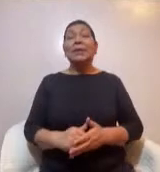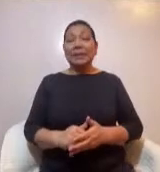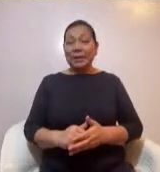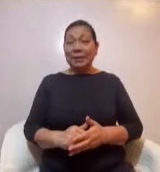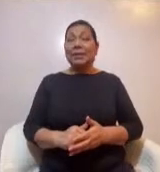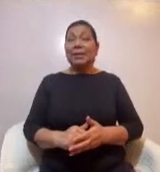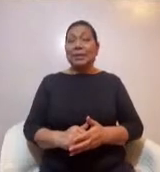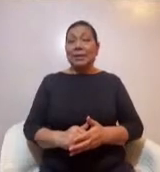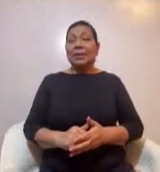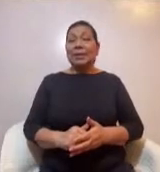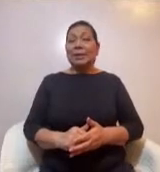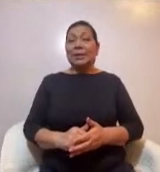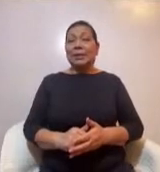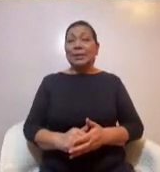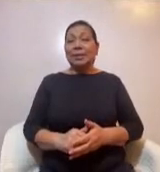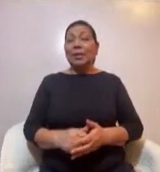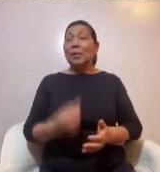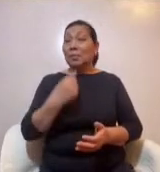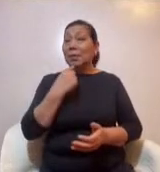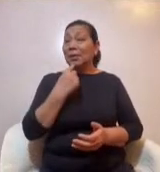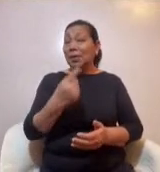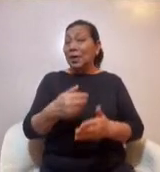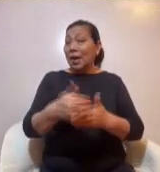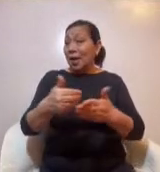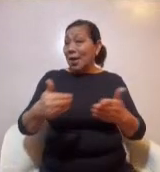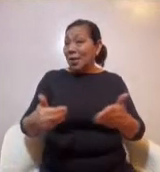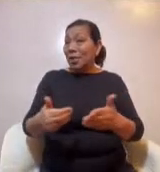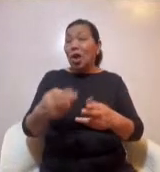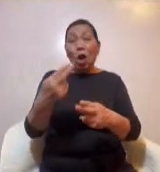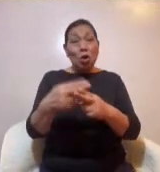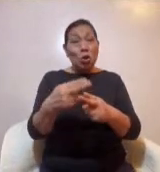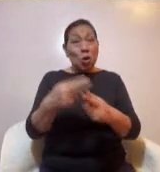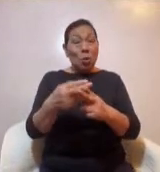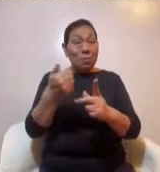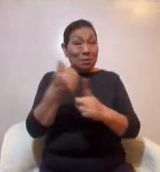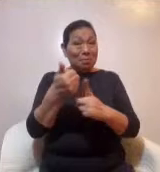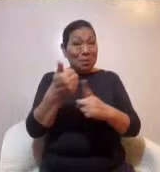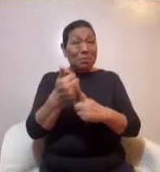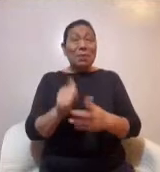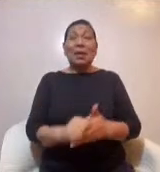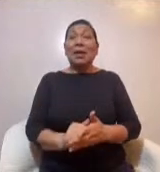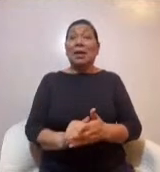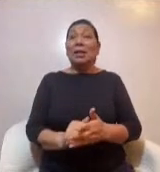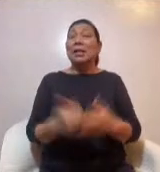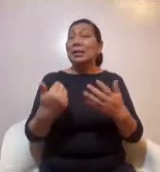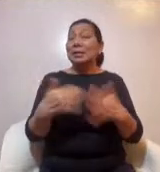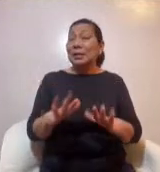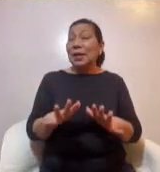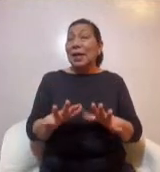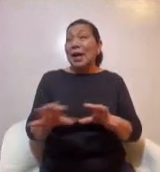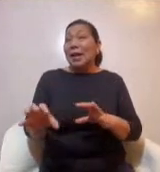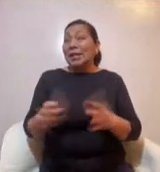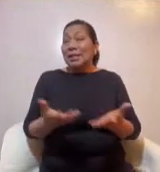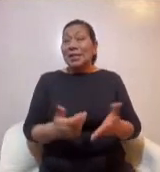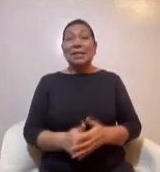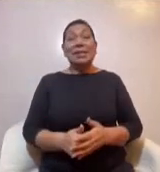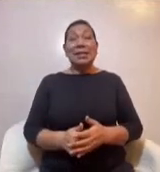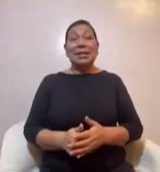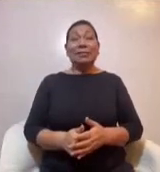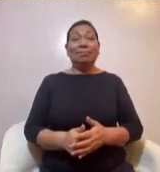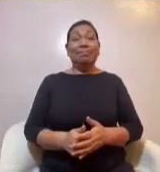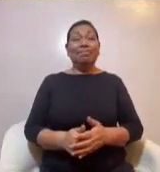Entonces, y como mencionaba antes, además, el nombre propio del operativo ya te